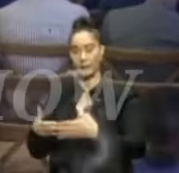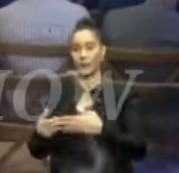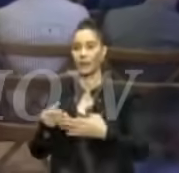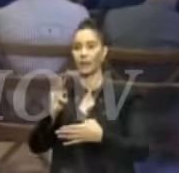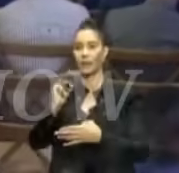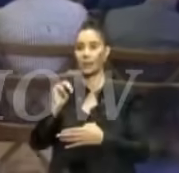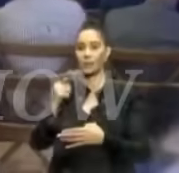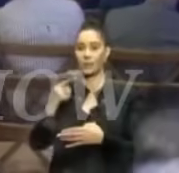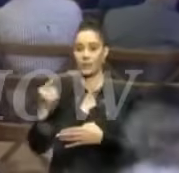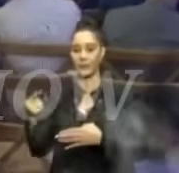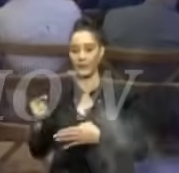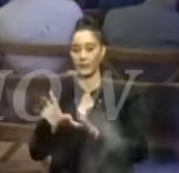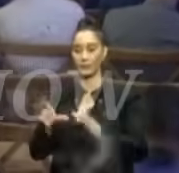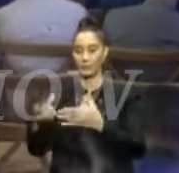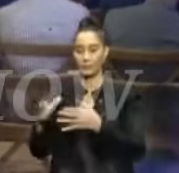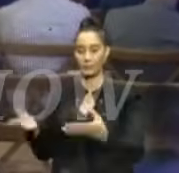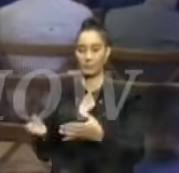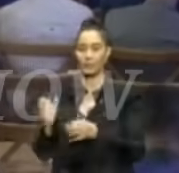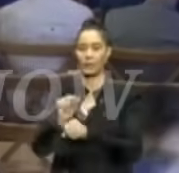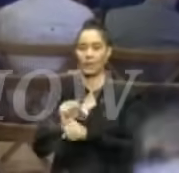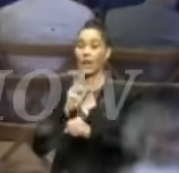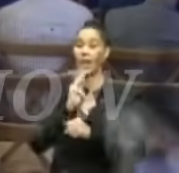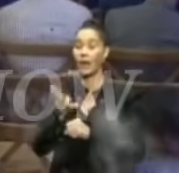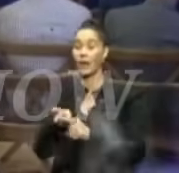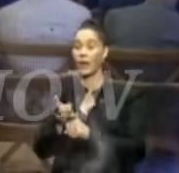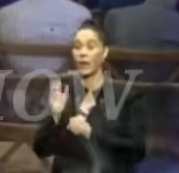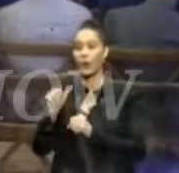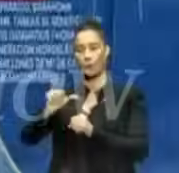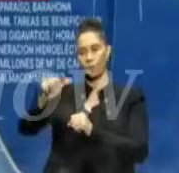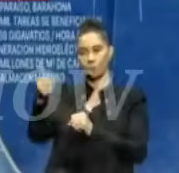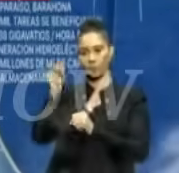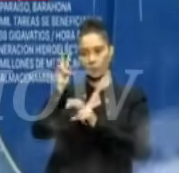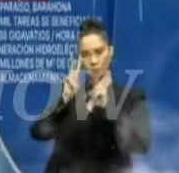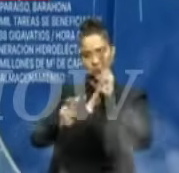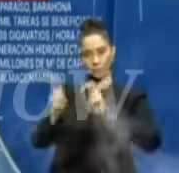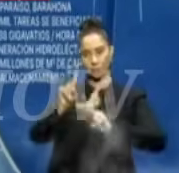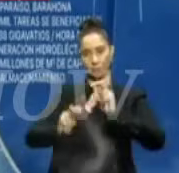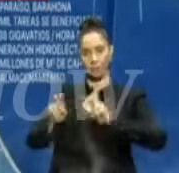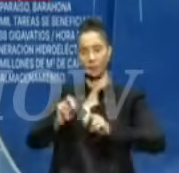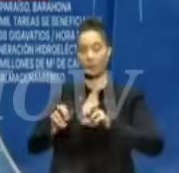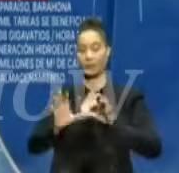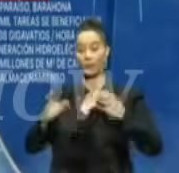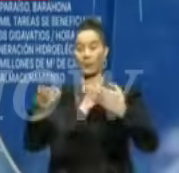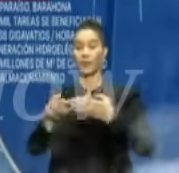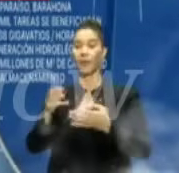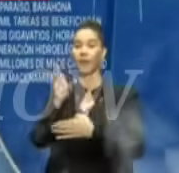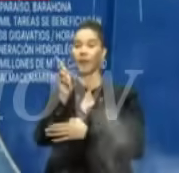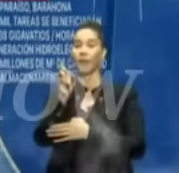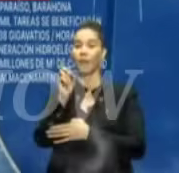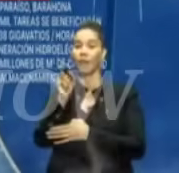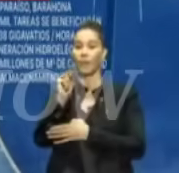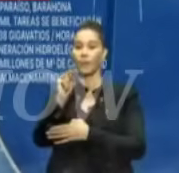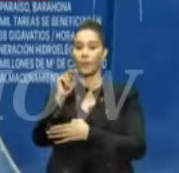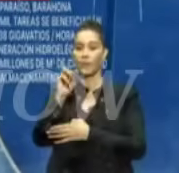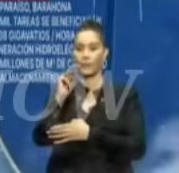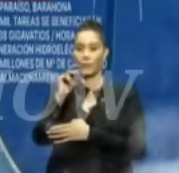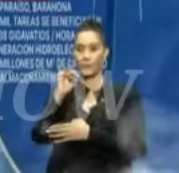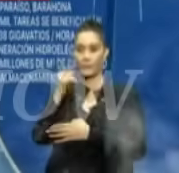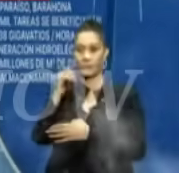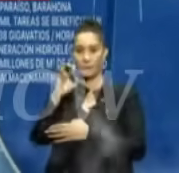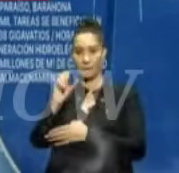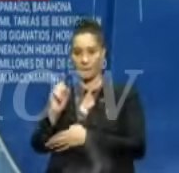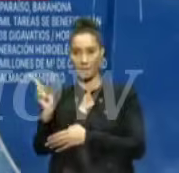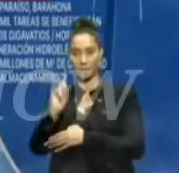Grande las obras que están en estudio es la presa de Don Miguel que como ustedes saben está